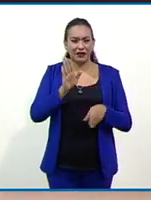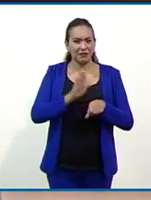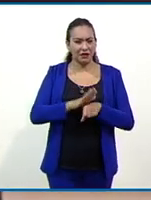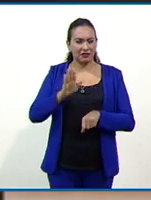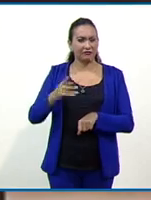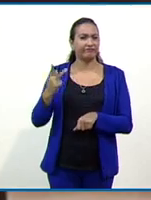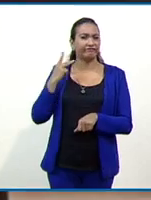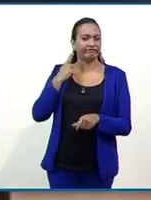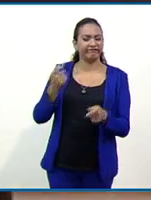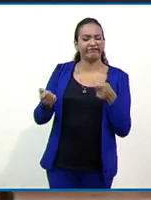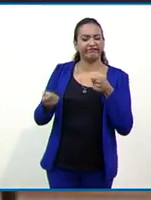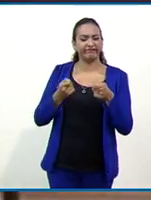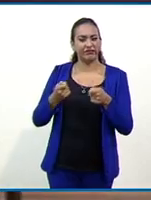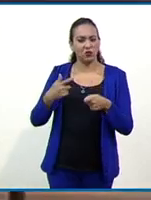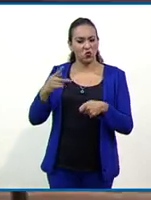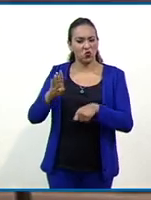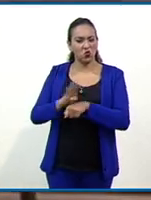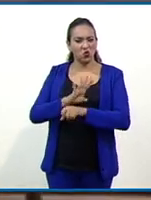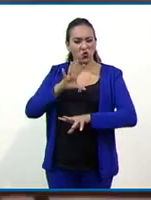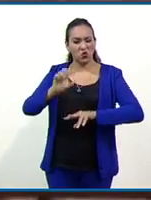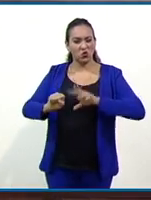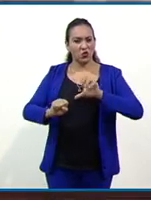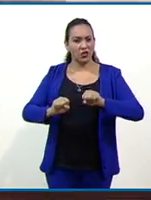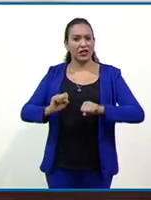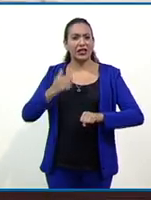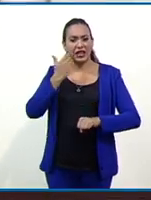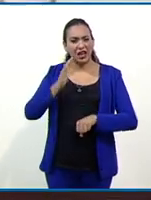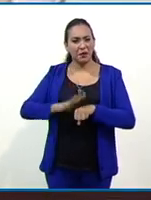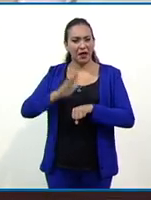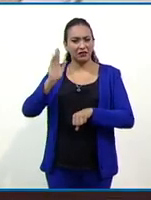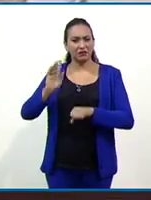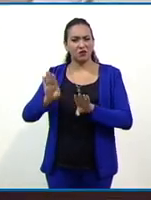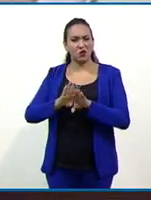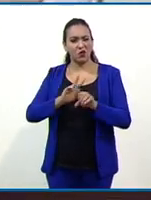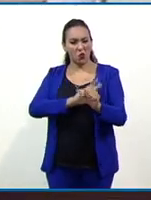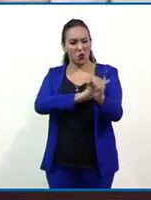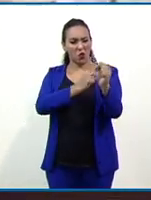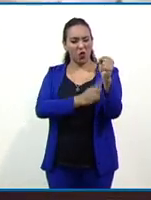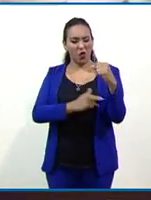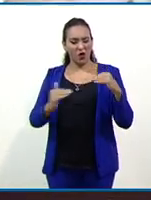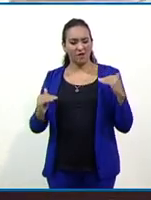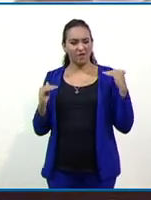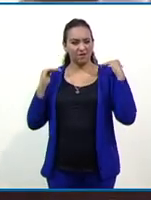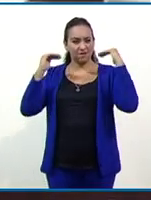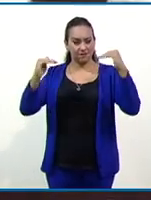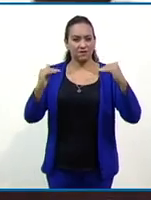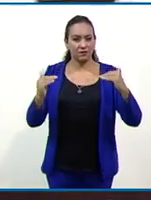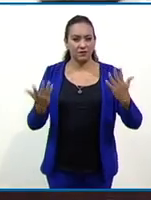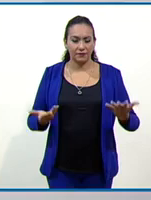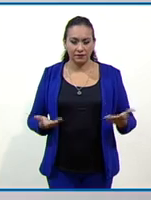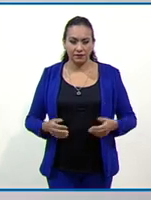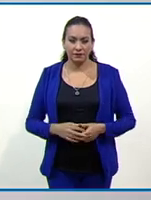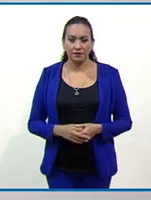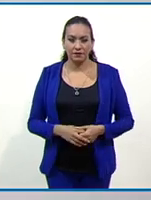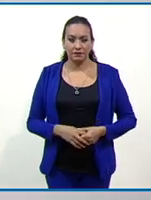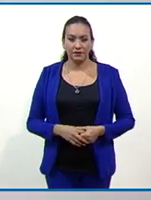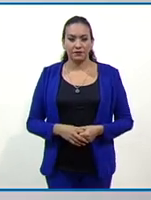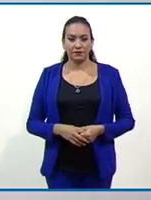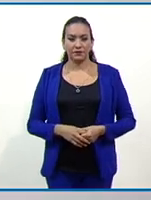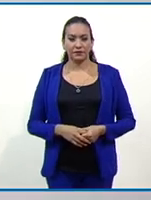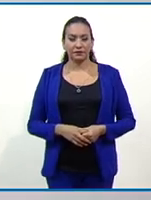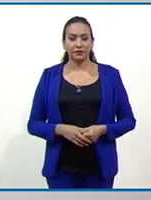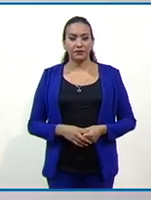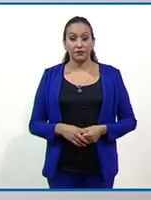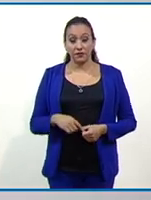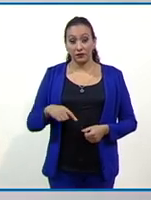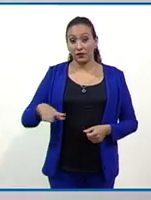lo que planteó para su beneficio un grupo de poder, sin responder a los deseos de justicia de las y los mexicanos. Gobierno del